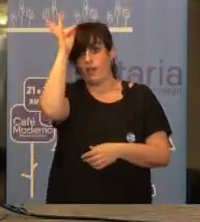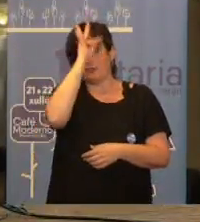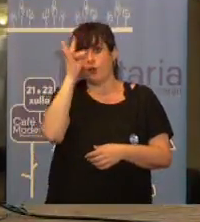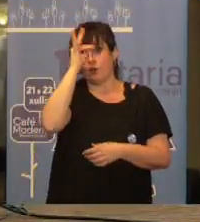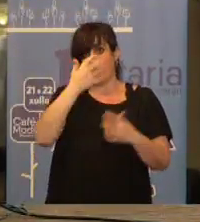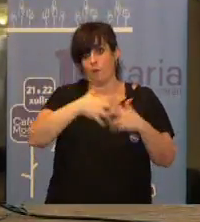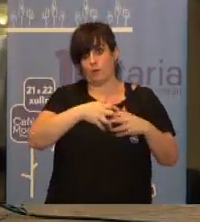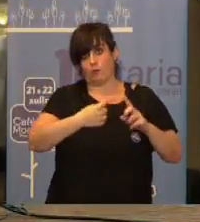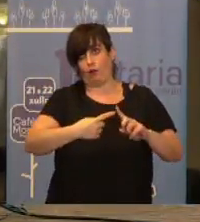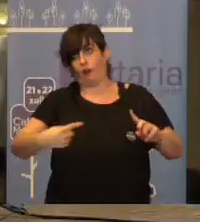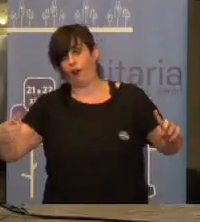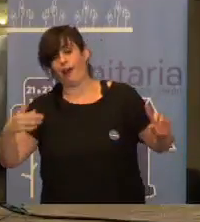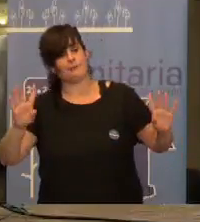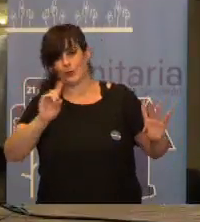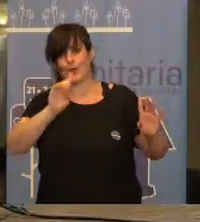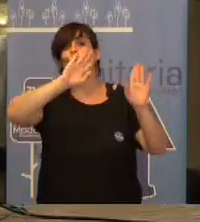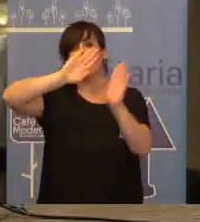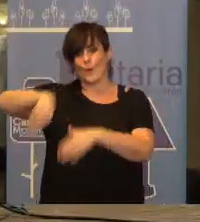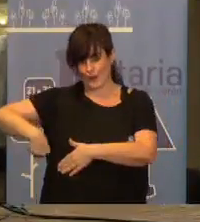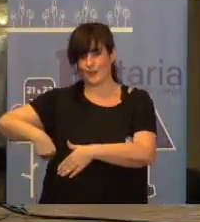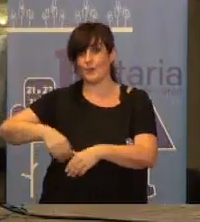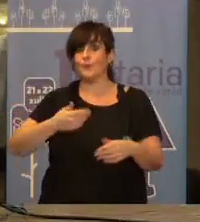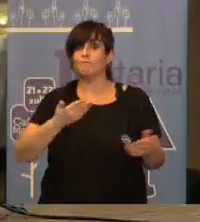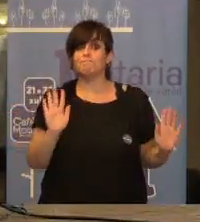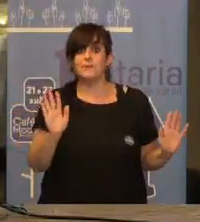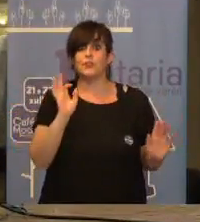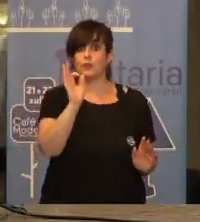pero vou deixar para o final. Pero, en todo caso, sí que é certo que